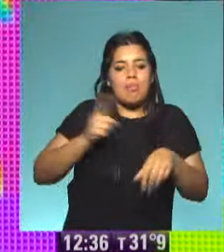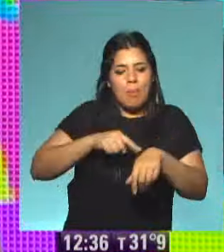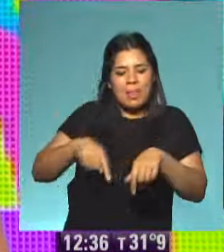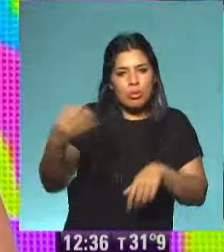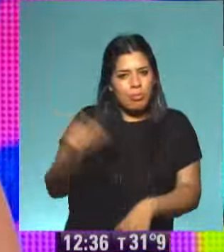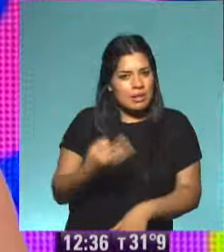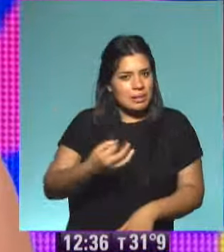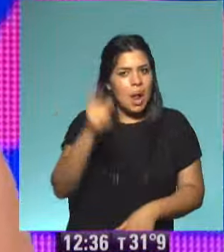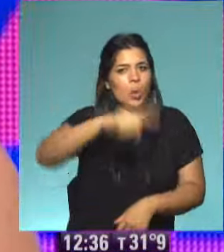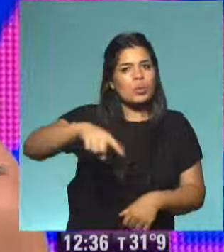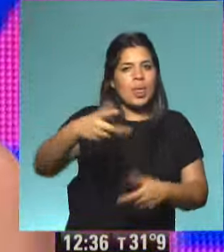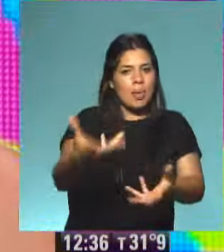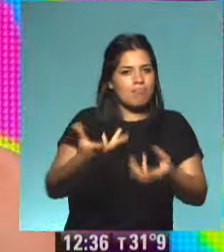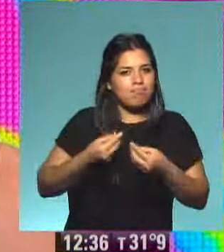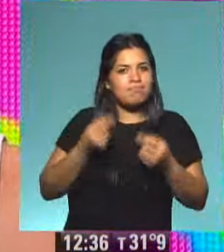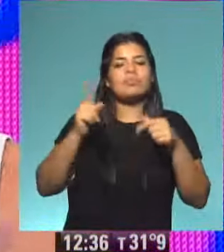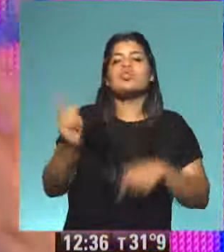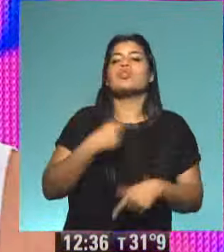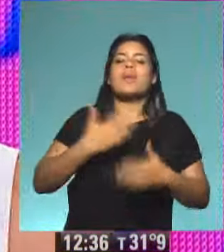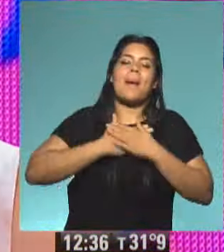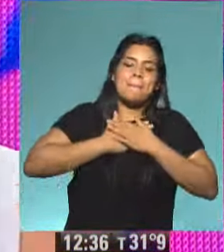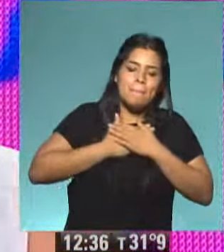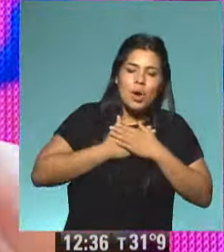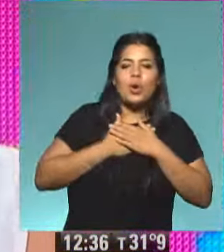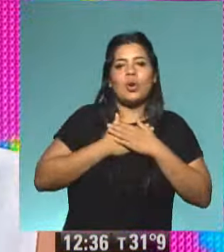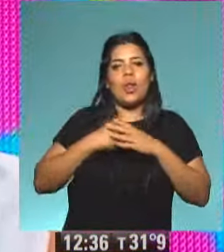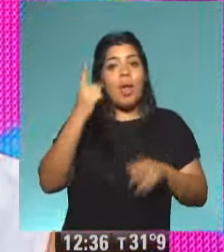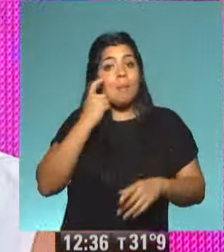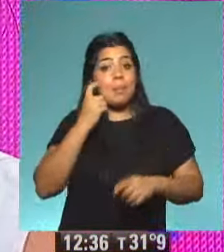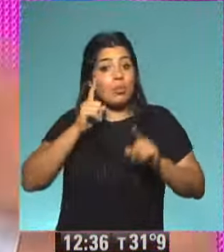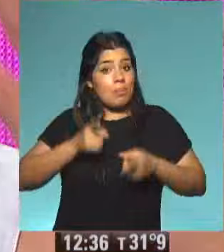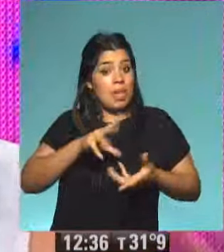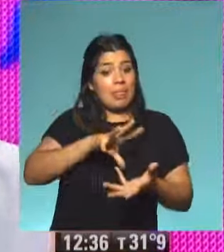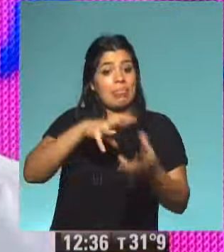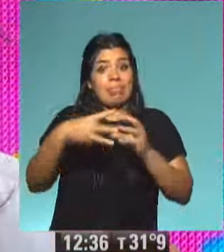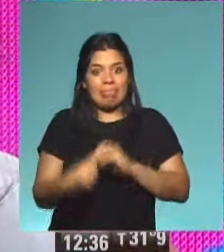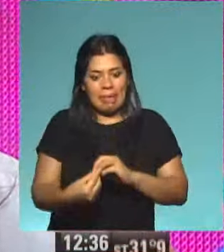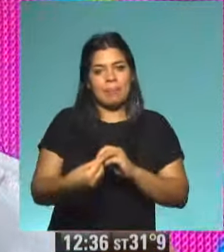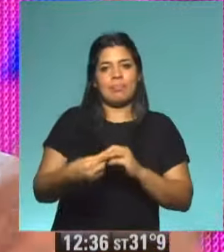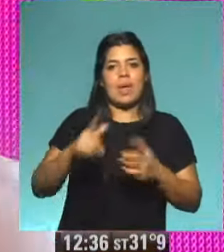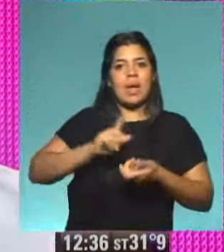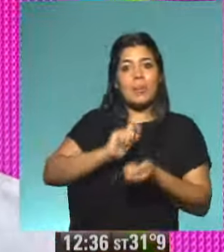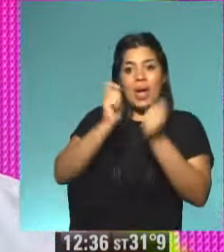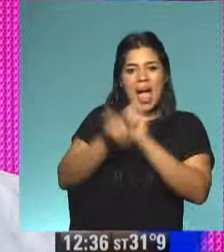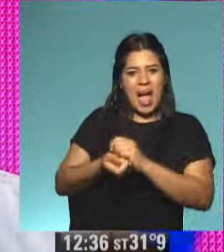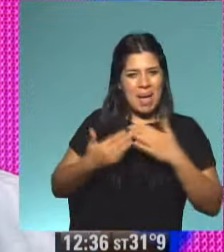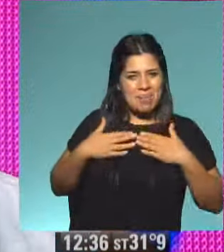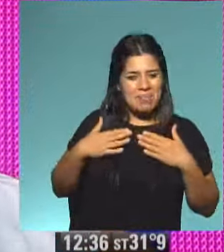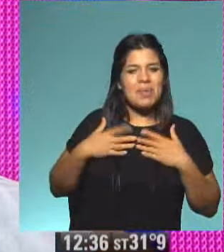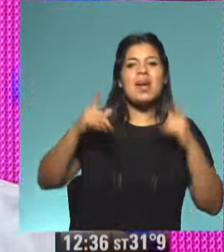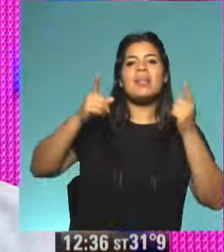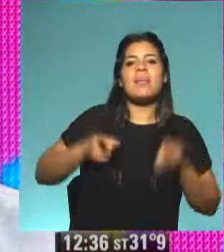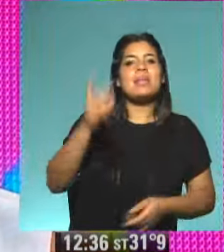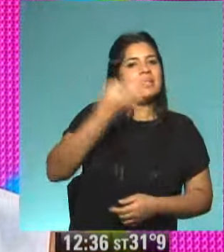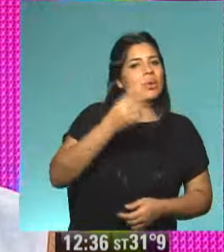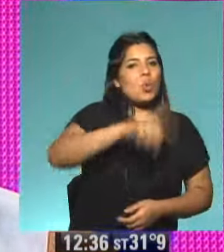lado. Nosotros lo hicimos con muchísimo amor, aprendimos a hacer las cosas nuevas, nos transformamos y seguramente ustedes también se